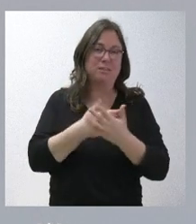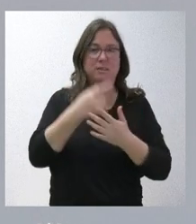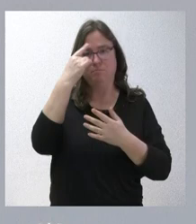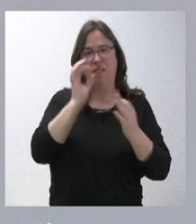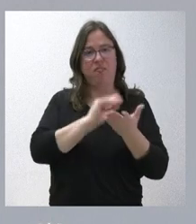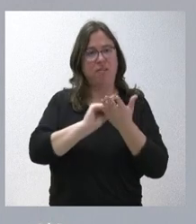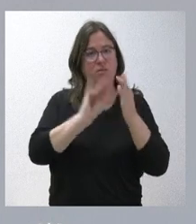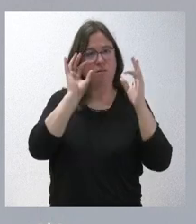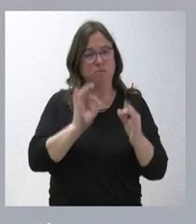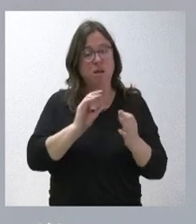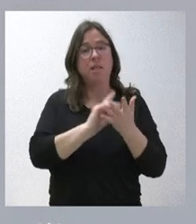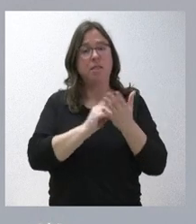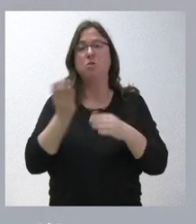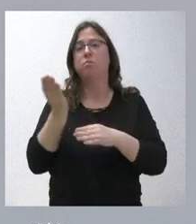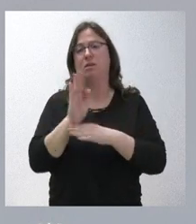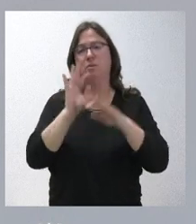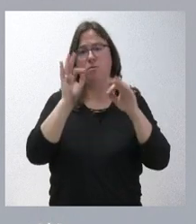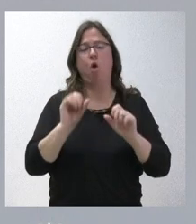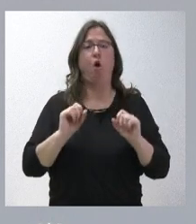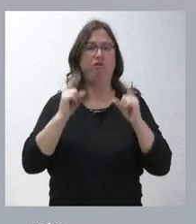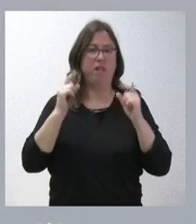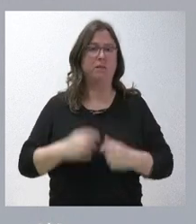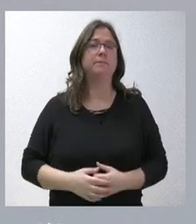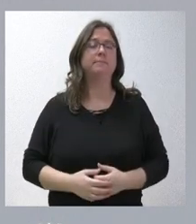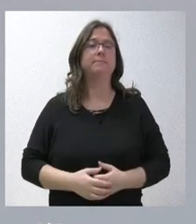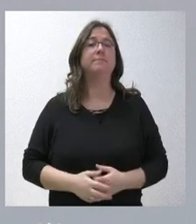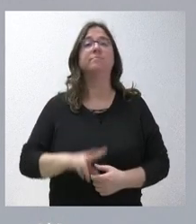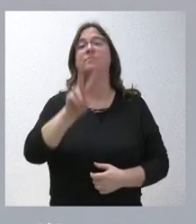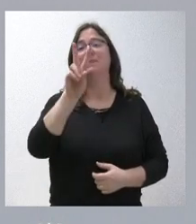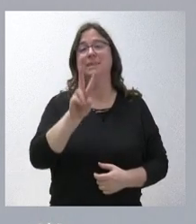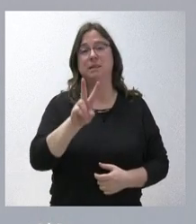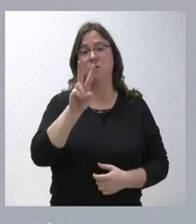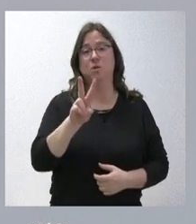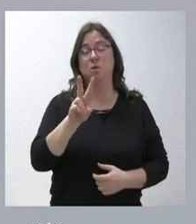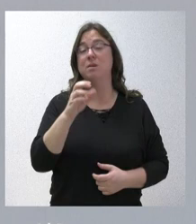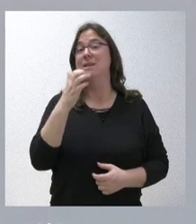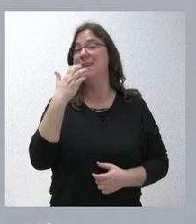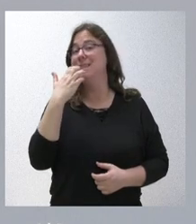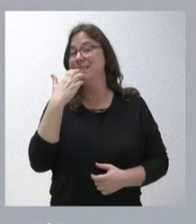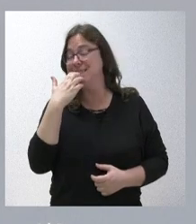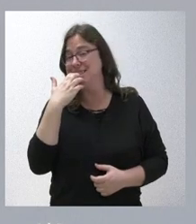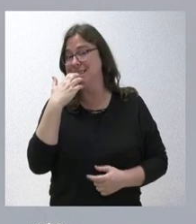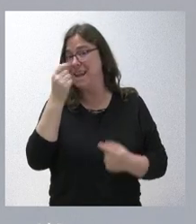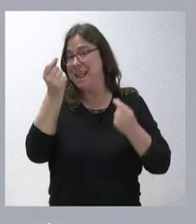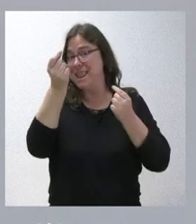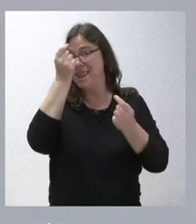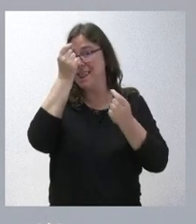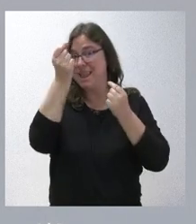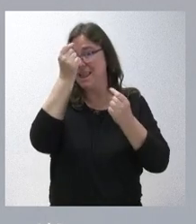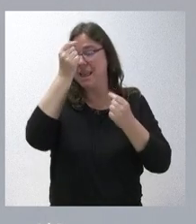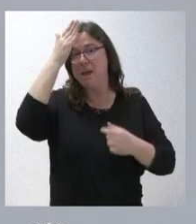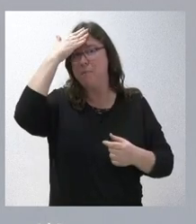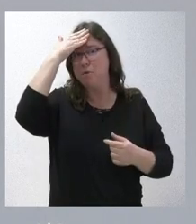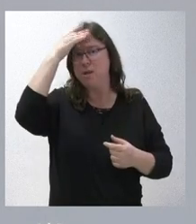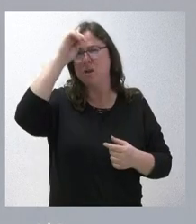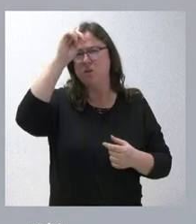este está definido pues haremos la presentación oficial correspondiente y el segundo sin conocer el detalle puntual de memoria creo